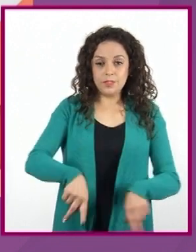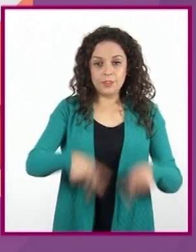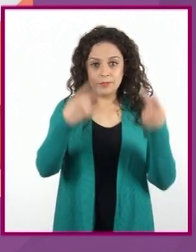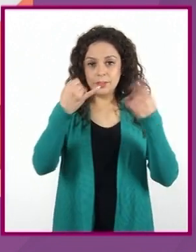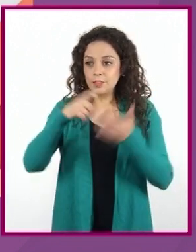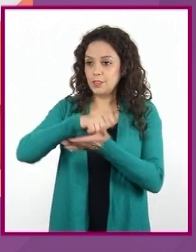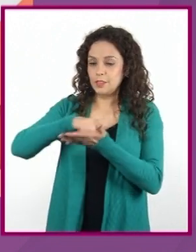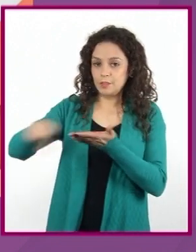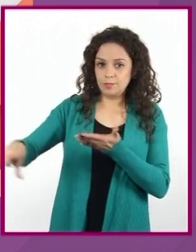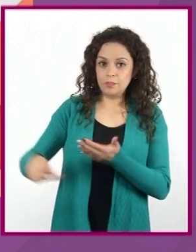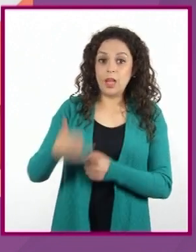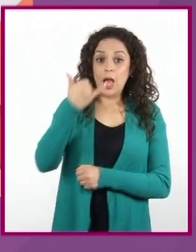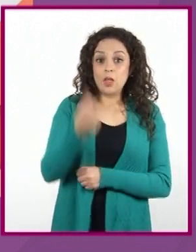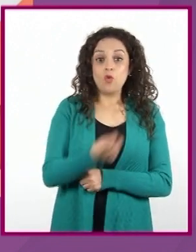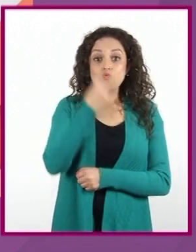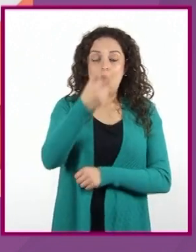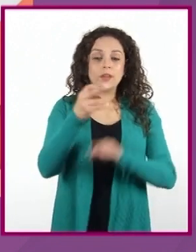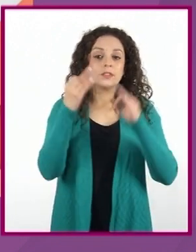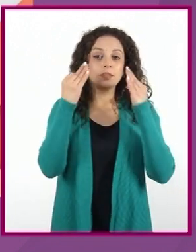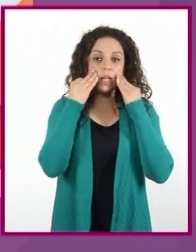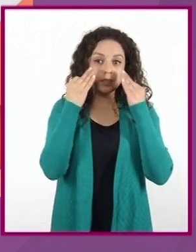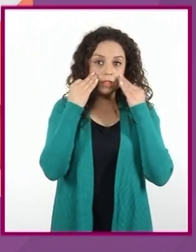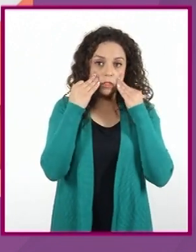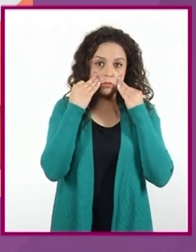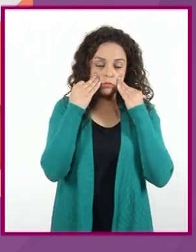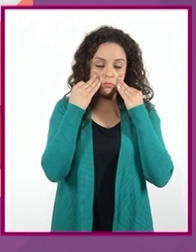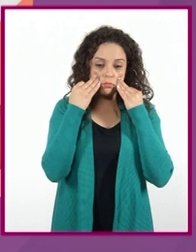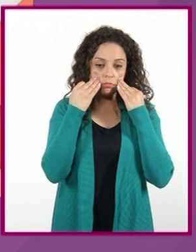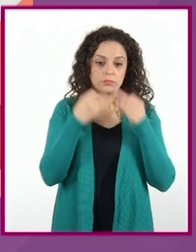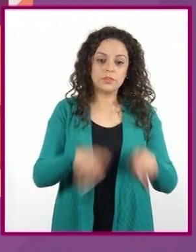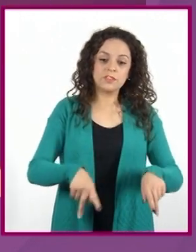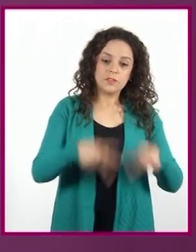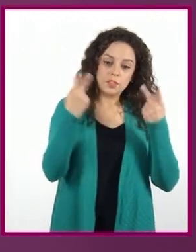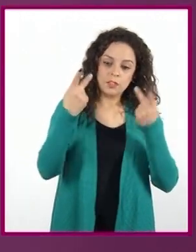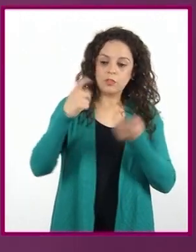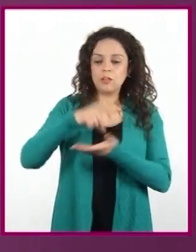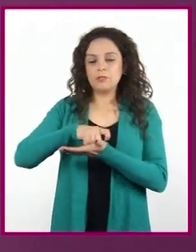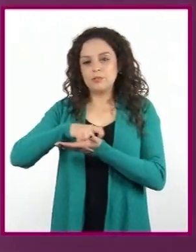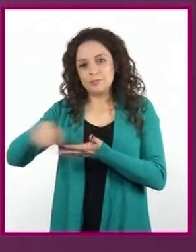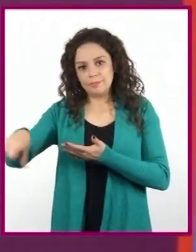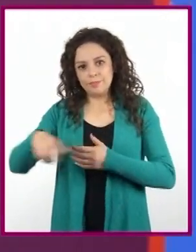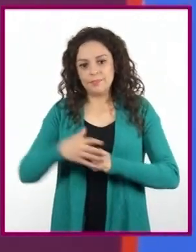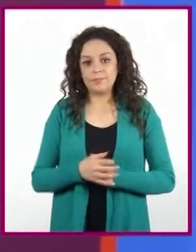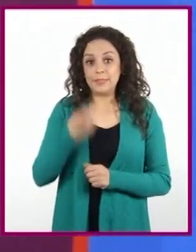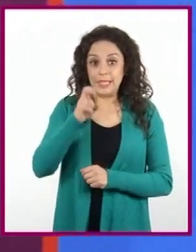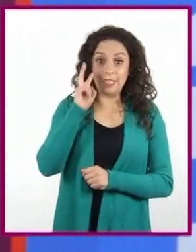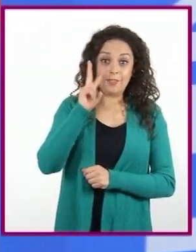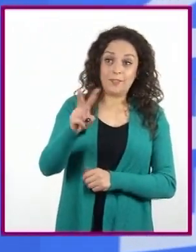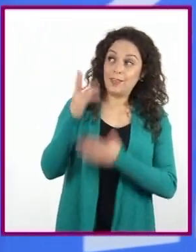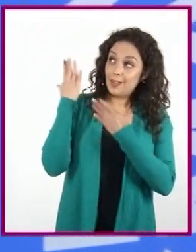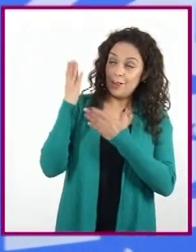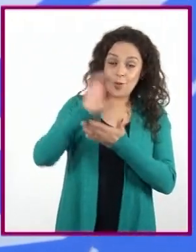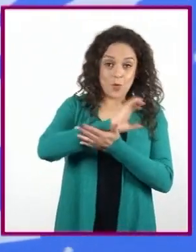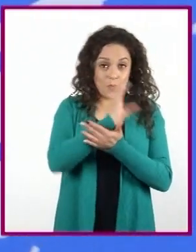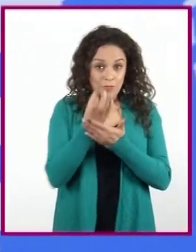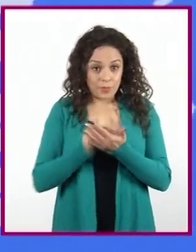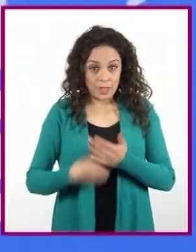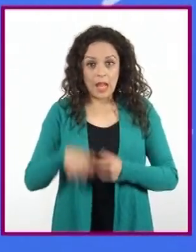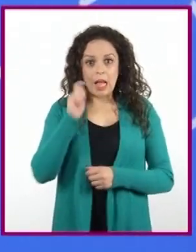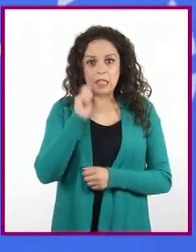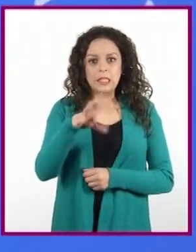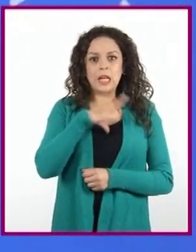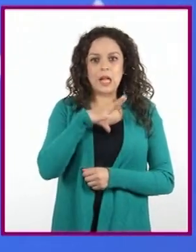así como de dos testigos: vendedor, comprador. Como observaron, en este contrato se tiene como